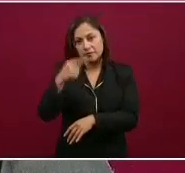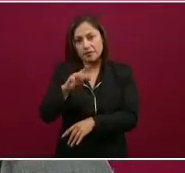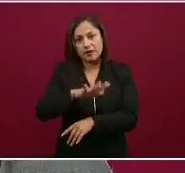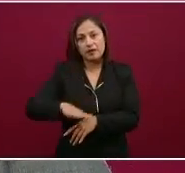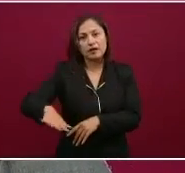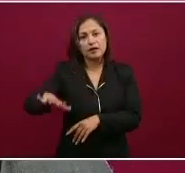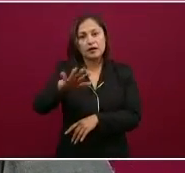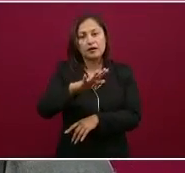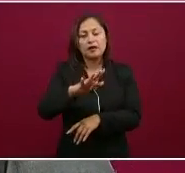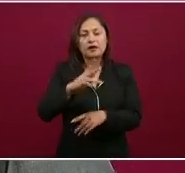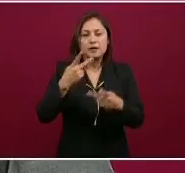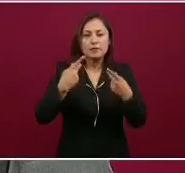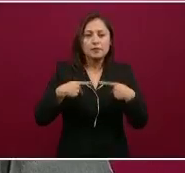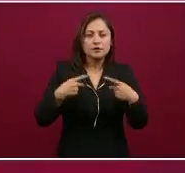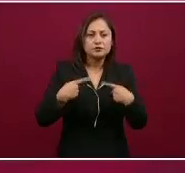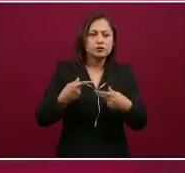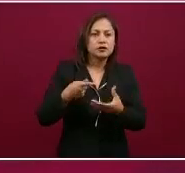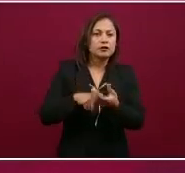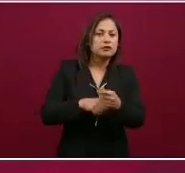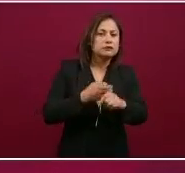población de cada estado.